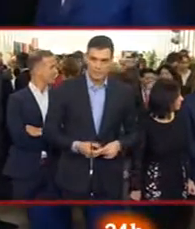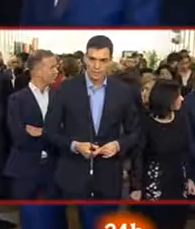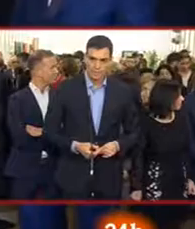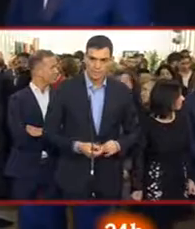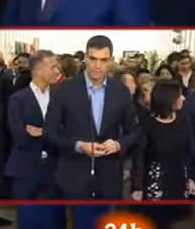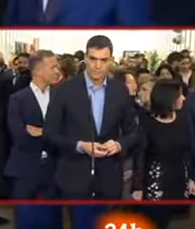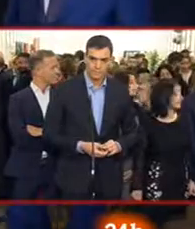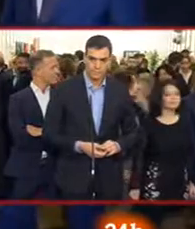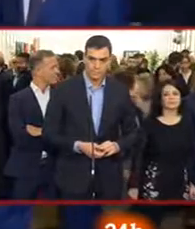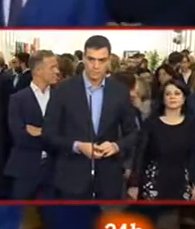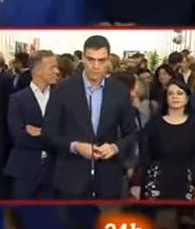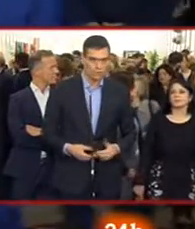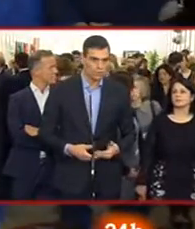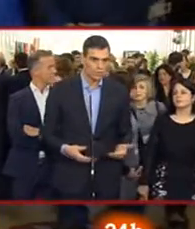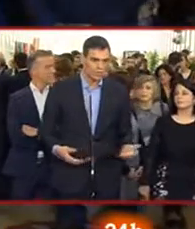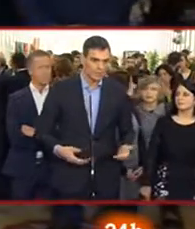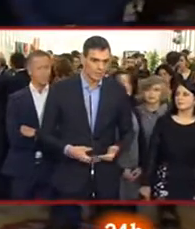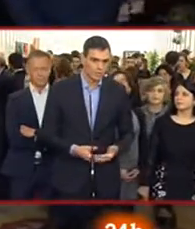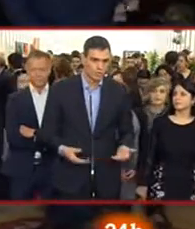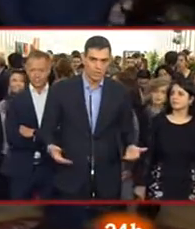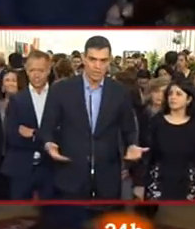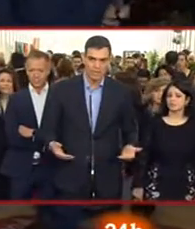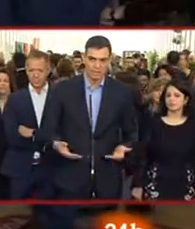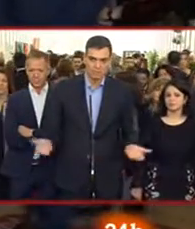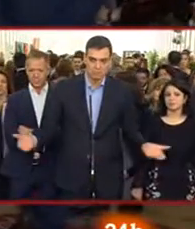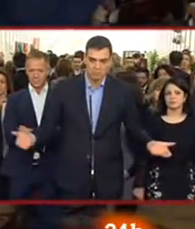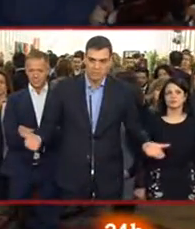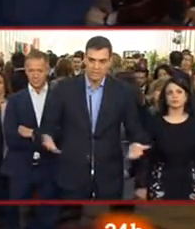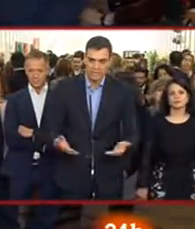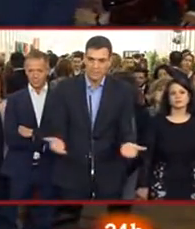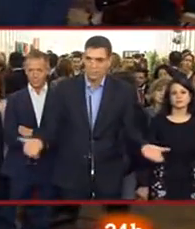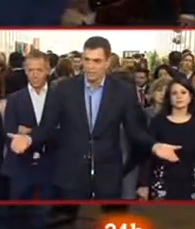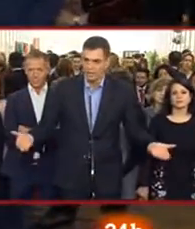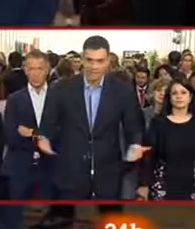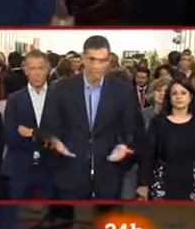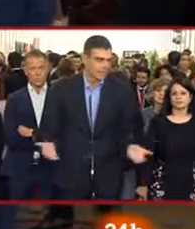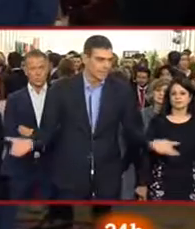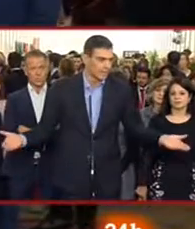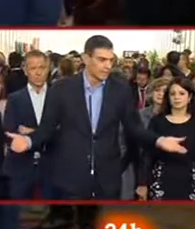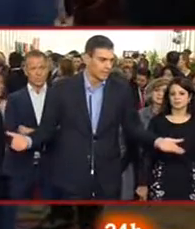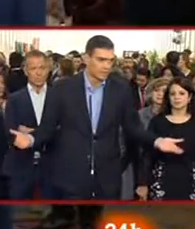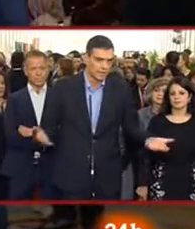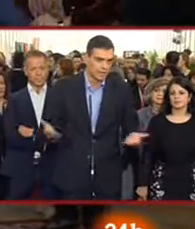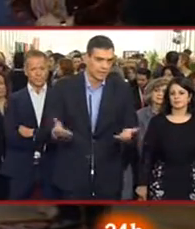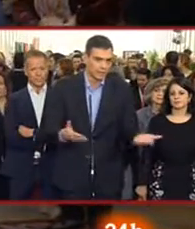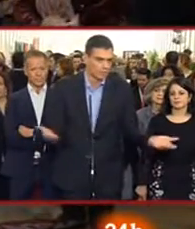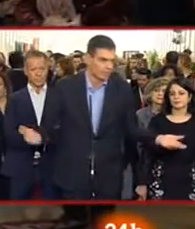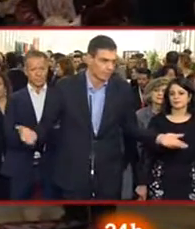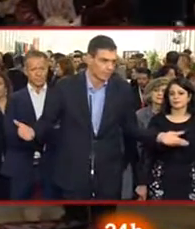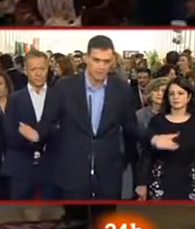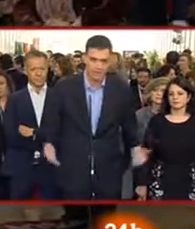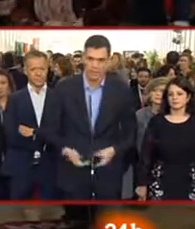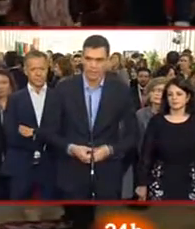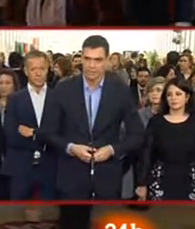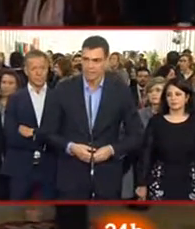han hablado de esto. Bueno, nosotros tenemos una comunicación constante, fluida, creo que esa es la obligación del líder de la oposición